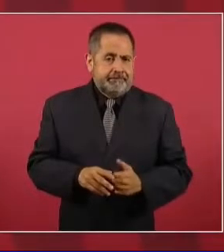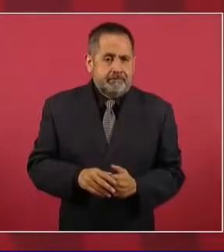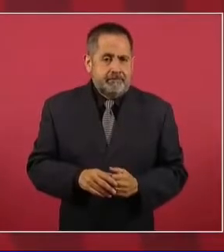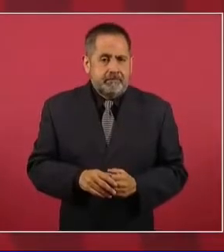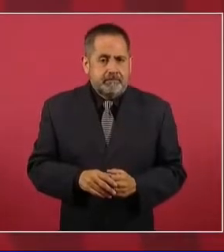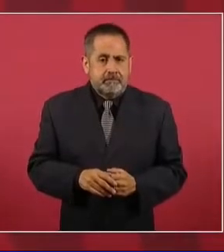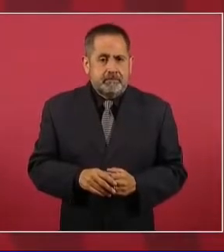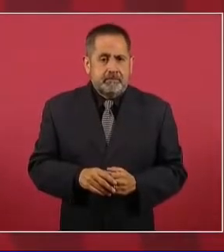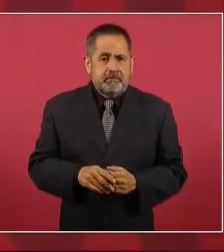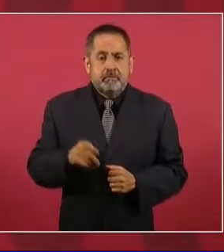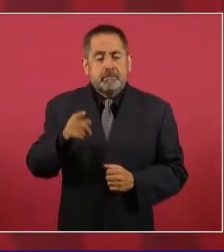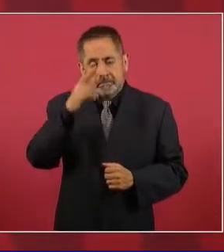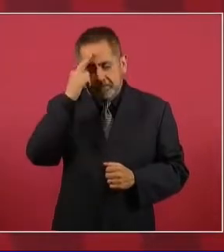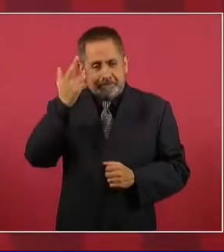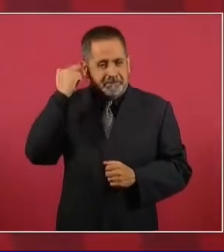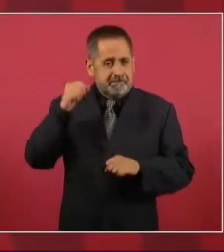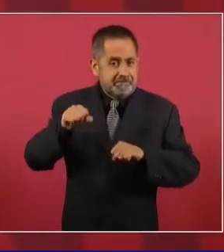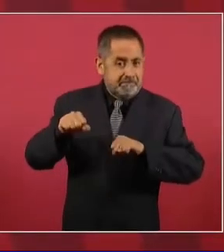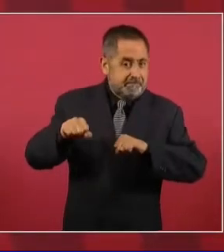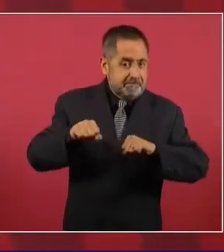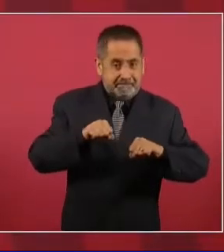y con el temblor